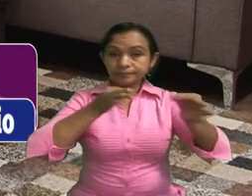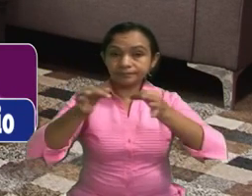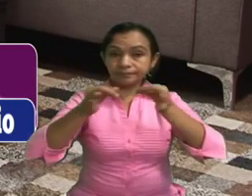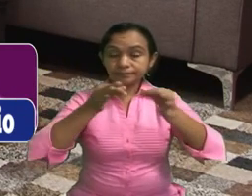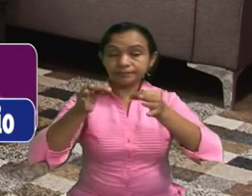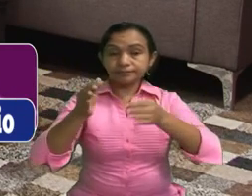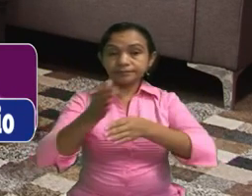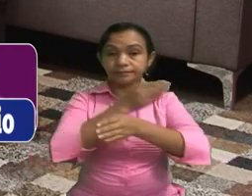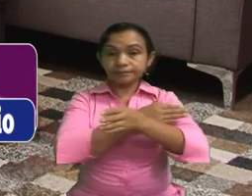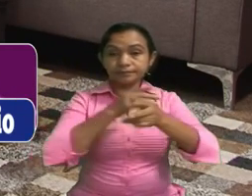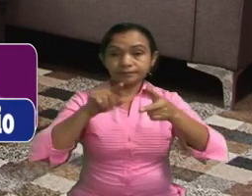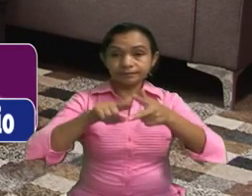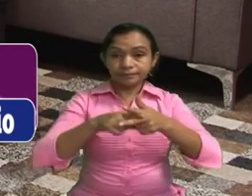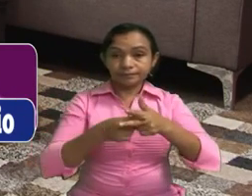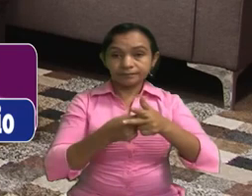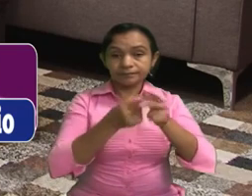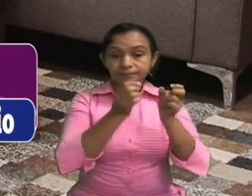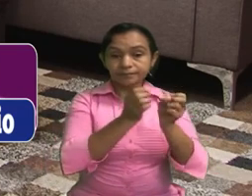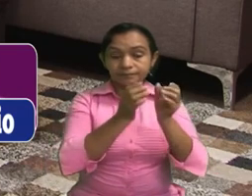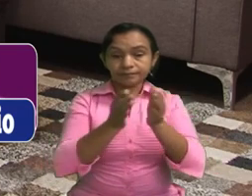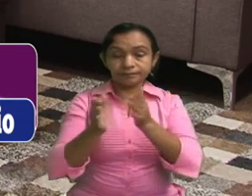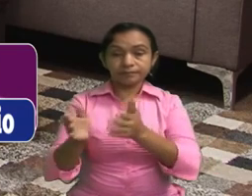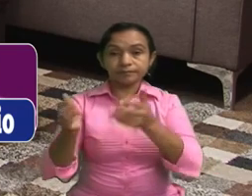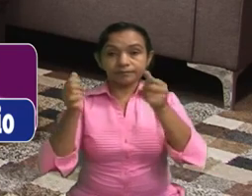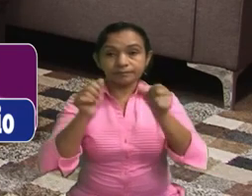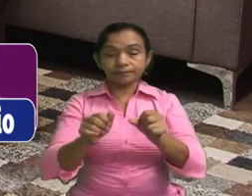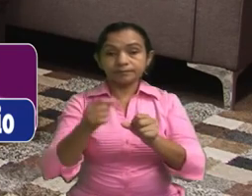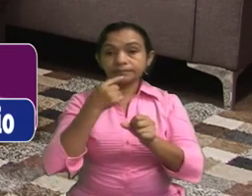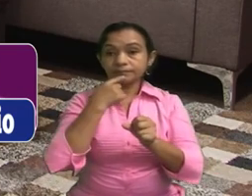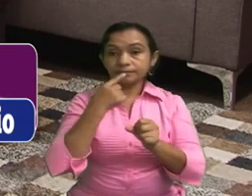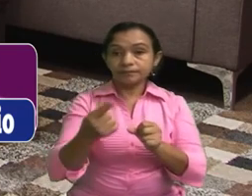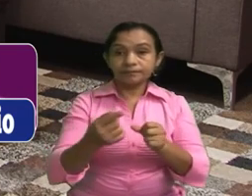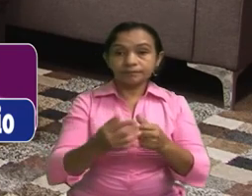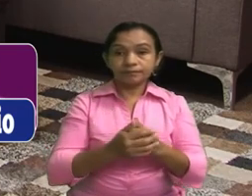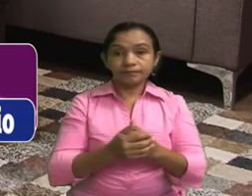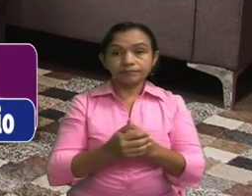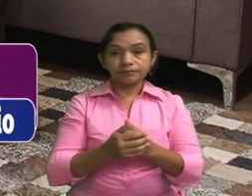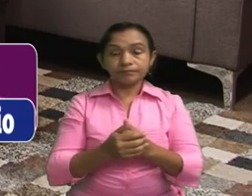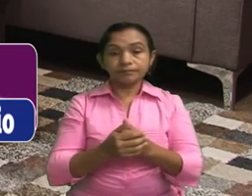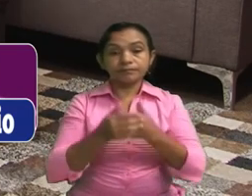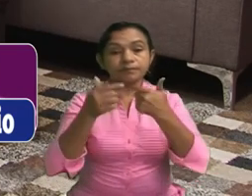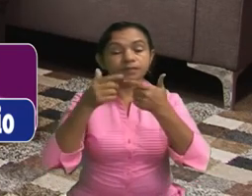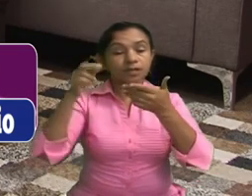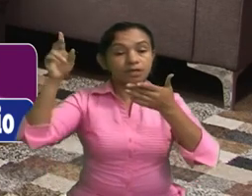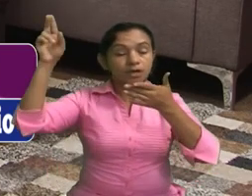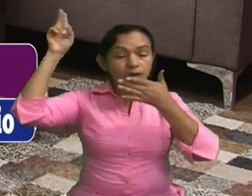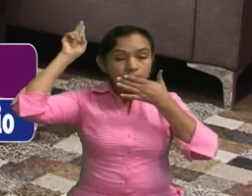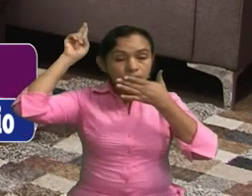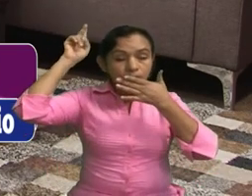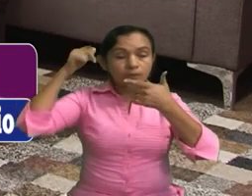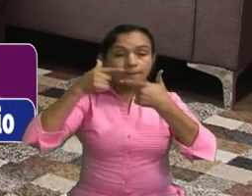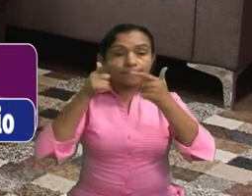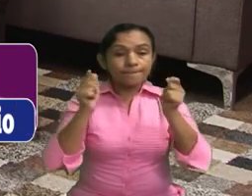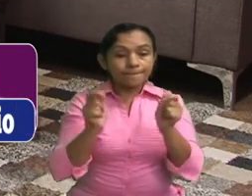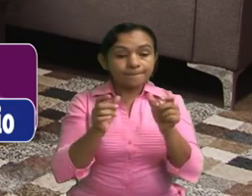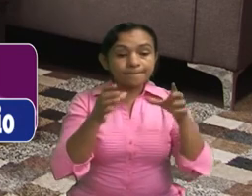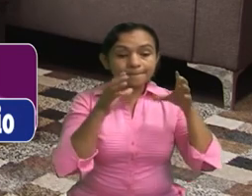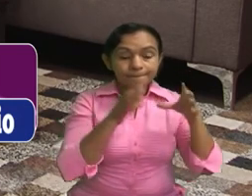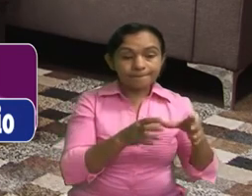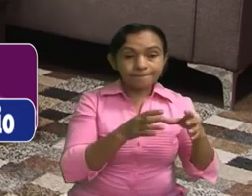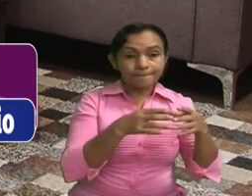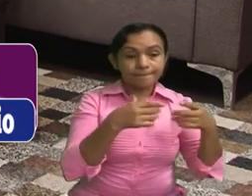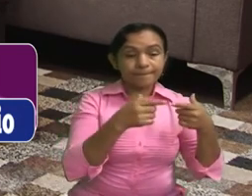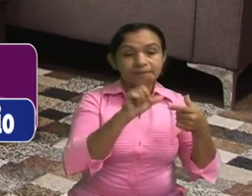el inicio, para llevar una correspondencia clara, ¿verdad? Sí. De lo que estamos diciendo. Las comunidades son las más conservadas, es donde están